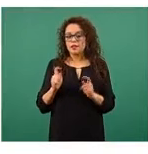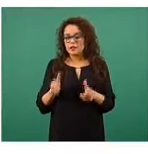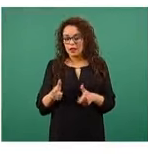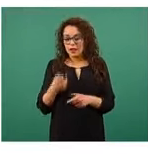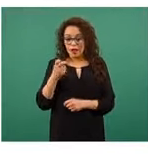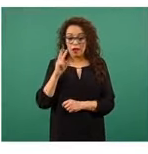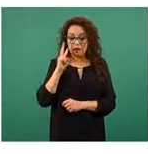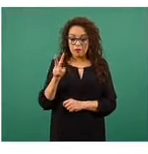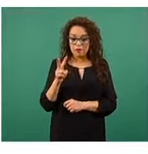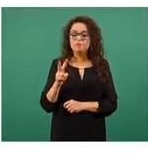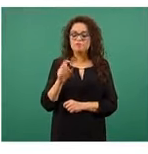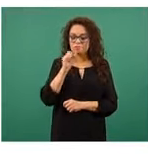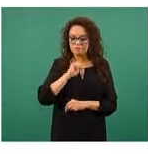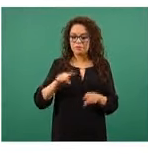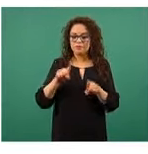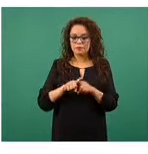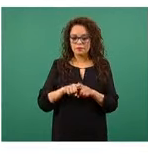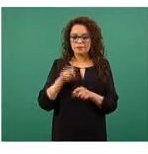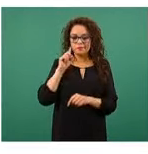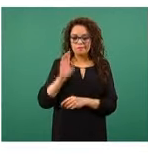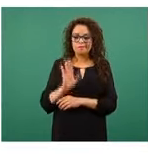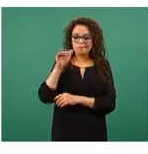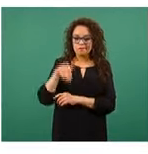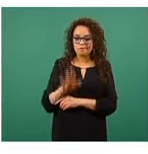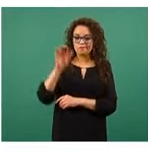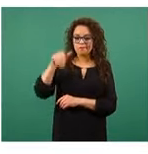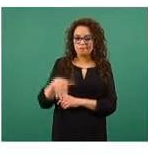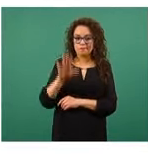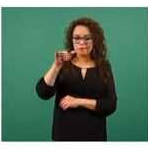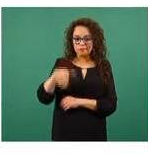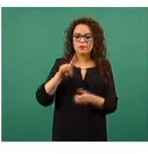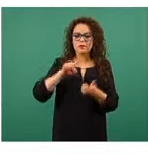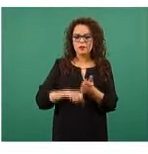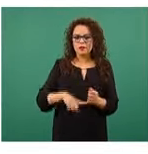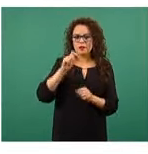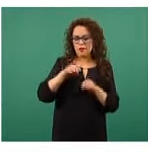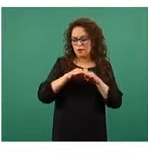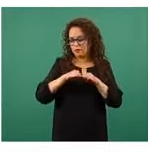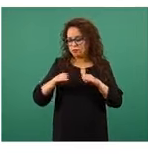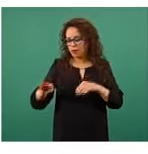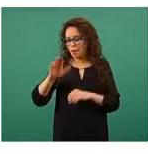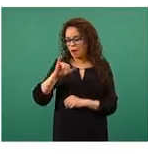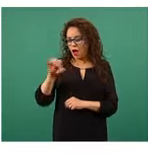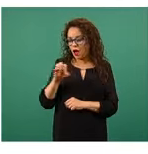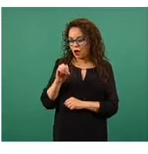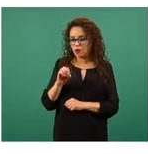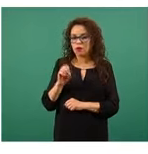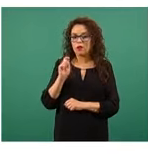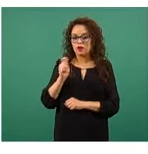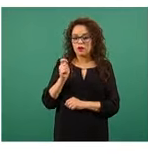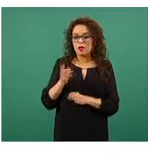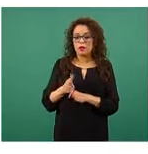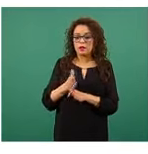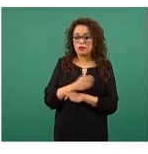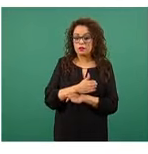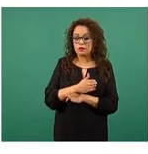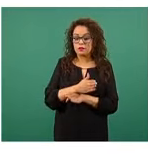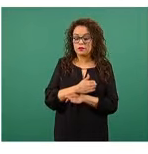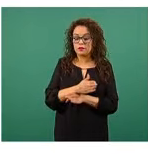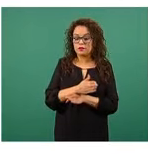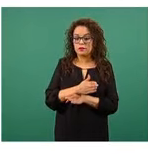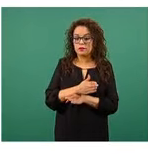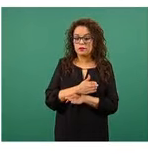bien ondulante que podría traducirse en una meseta baja en función del pico o acme que acababan de